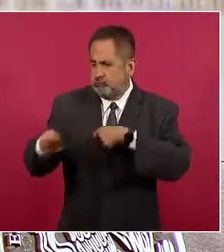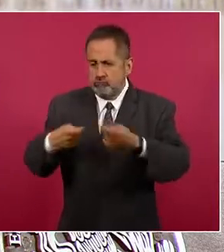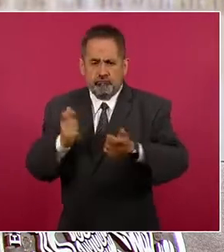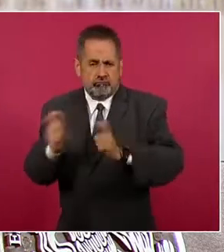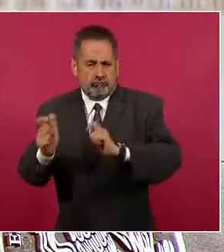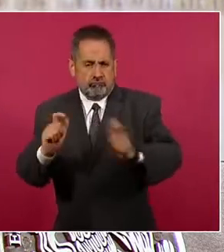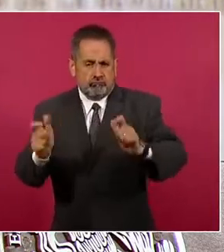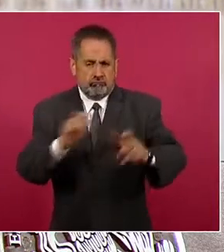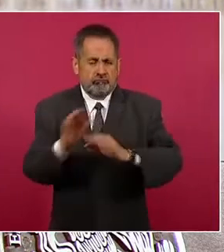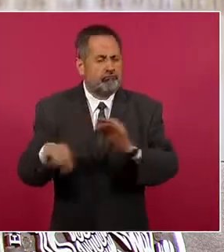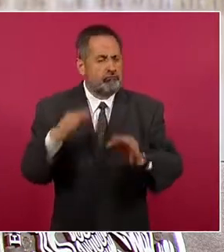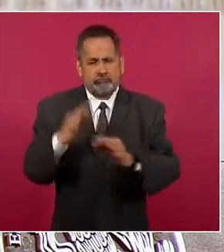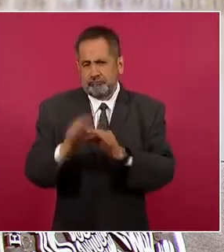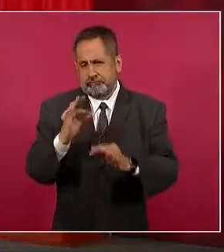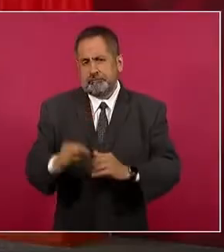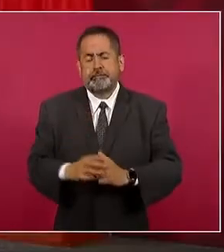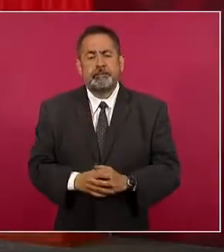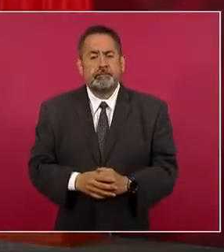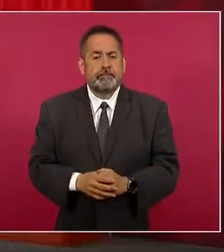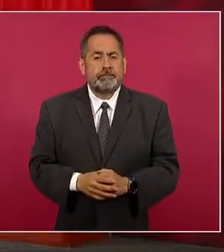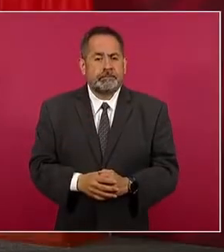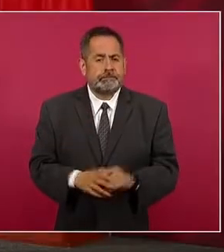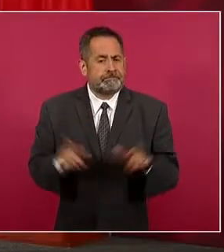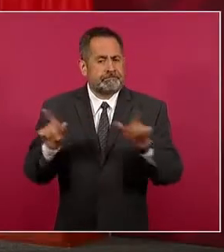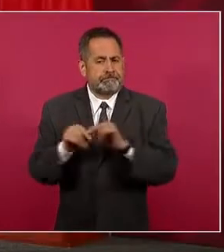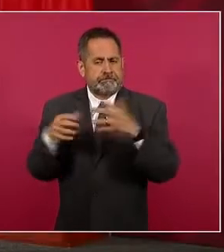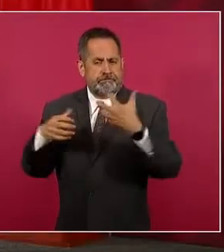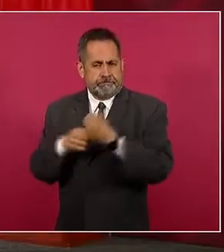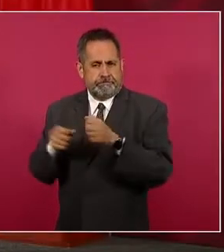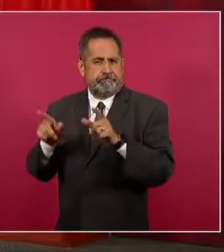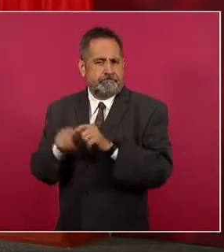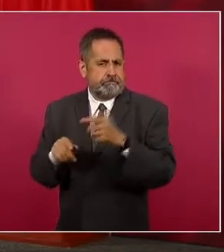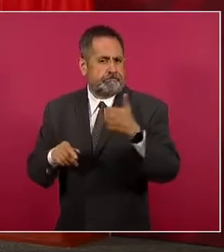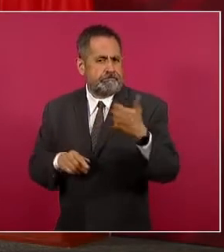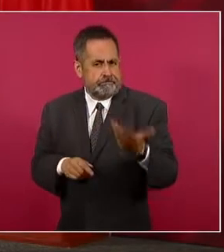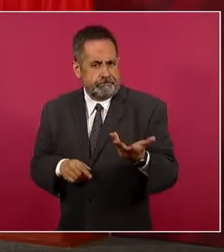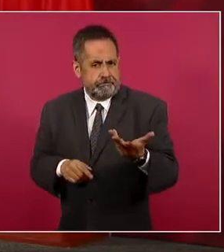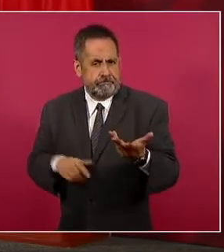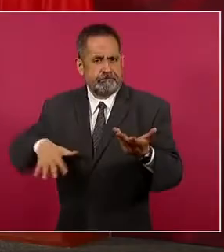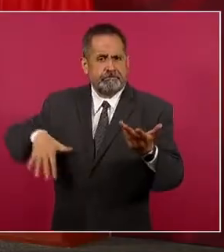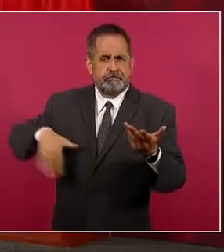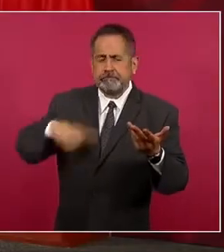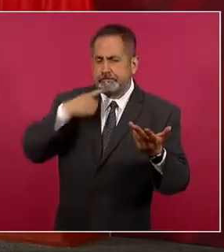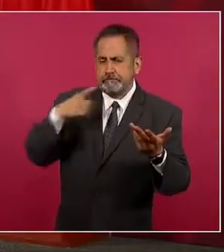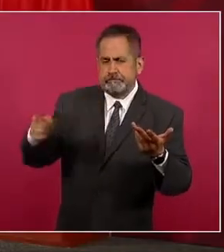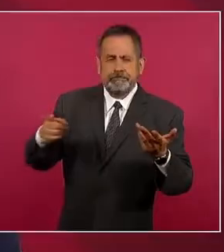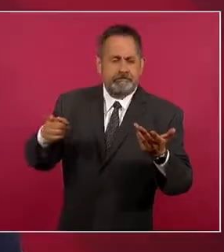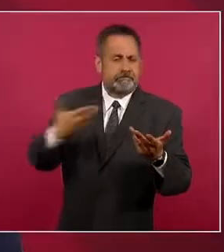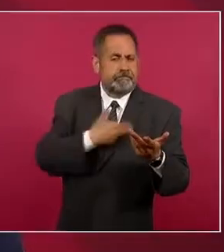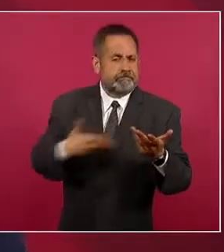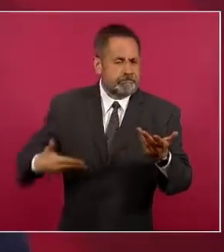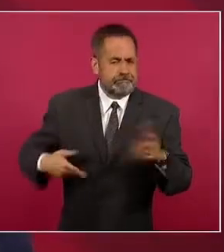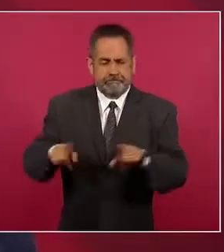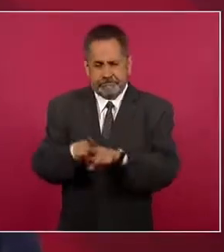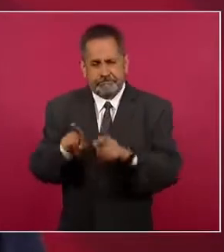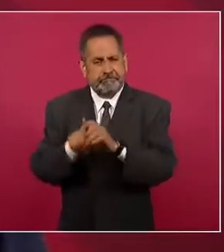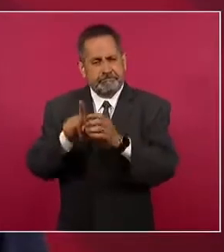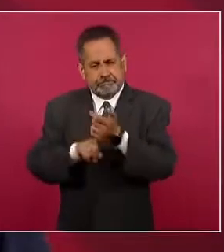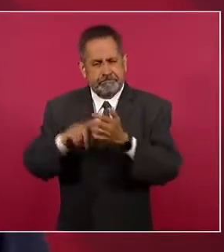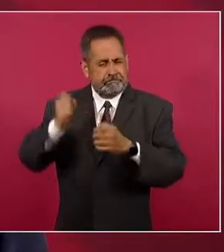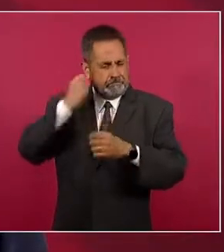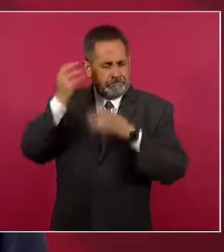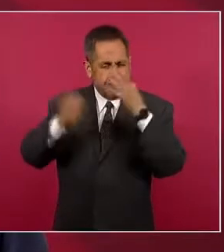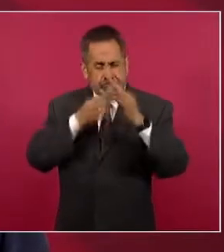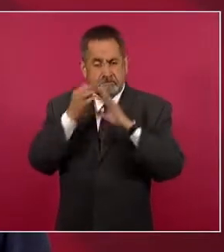los trabajadores. En resumen, lo ya mencionado por el señor presidente al inicio de esta